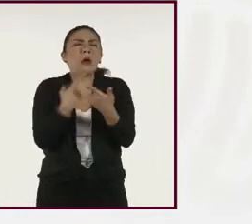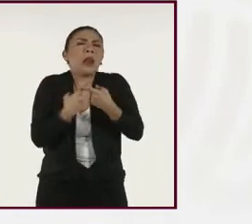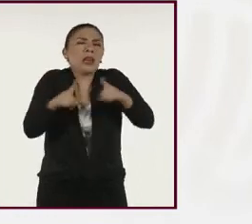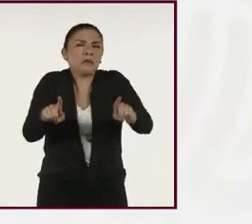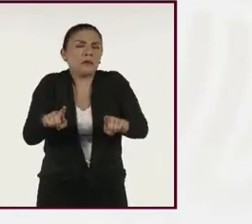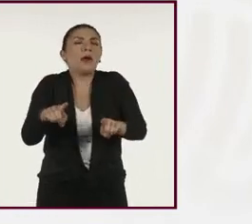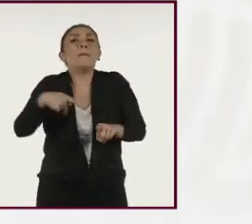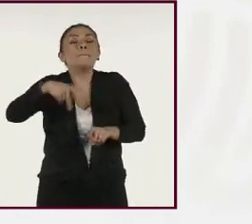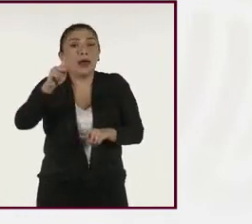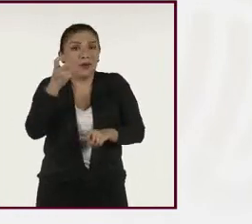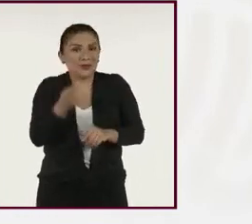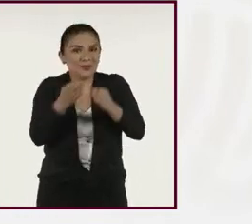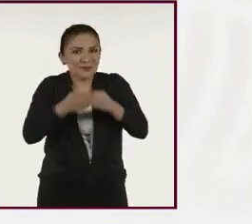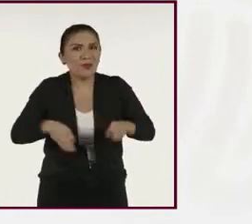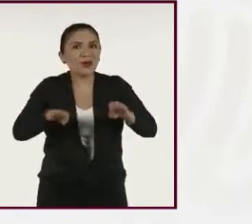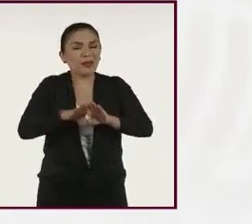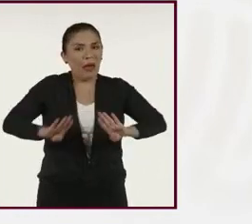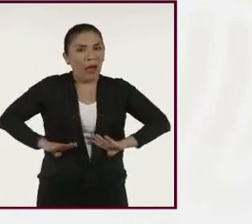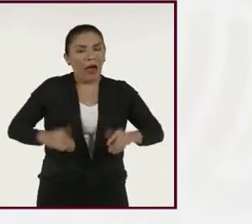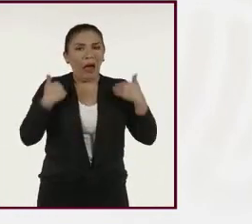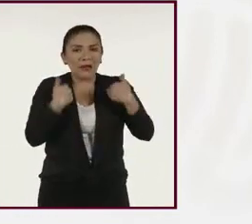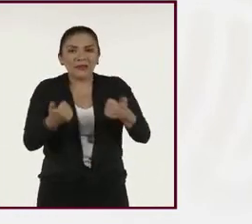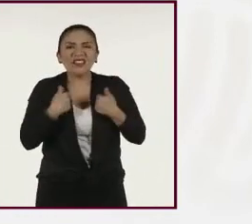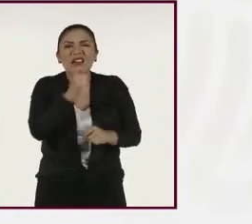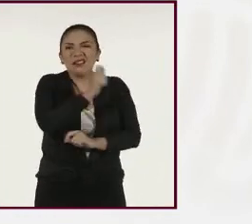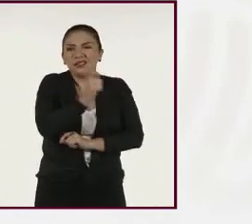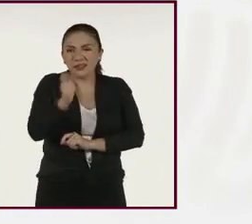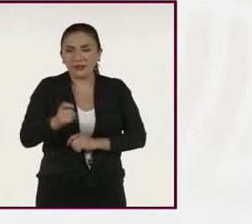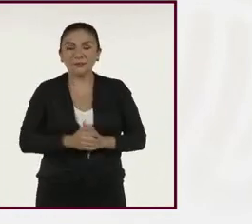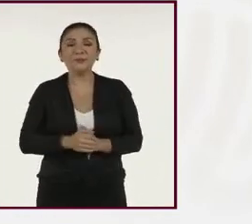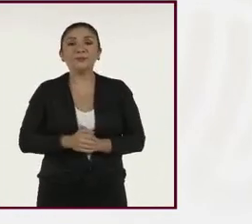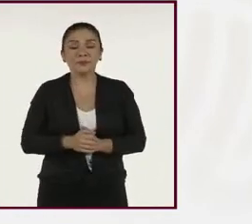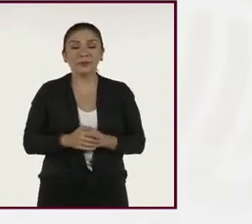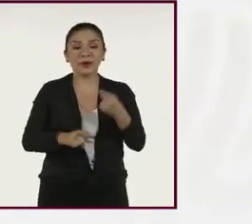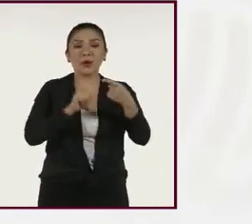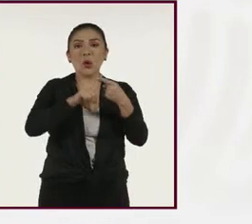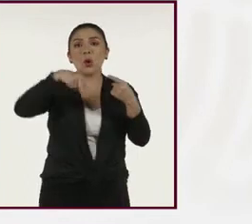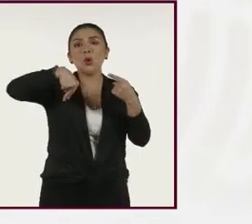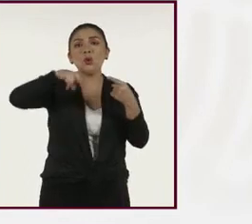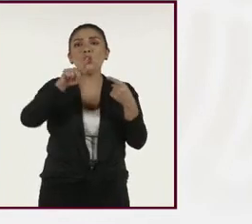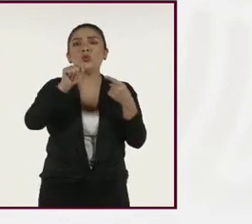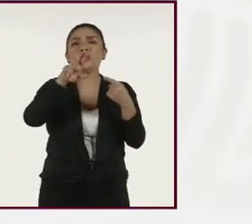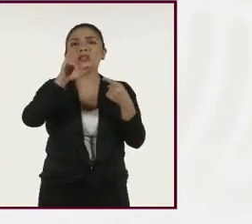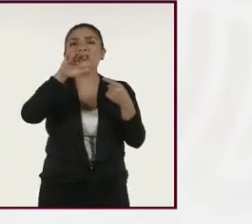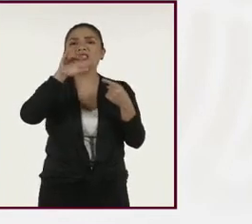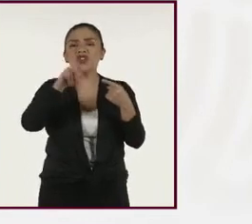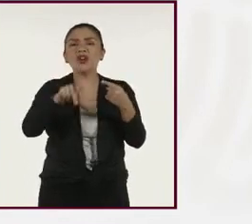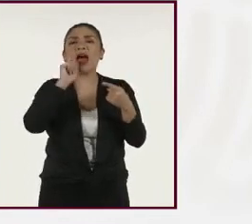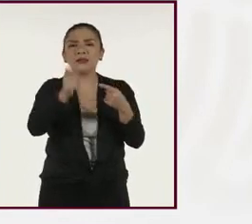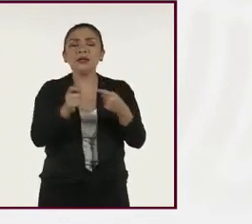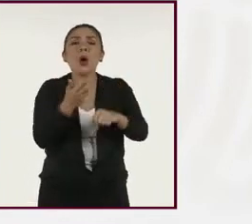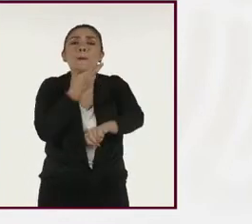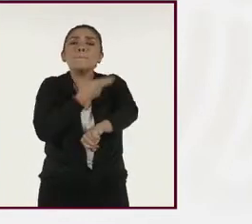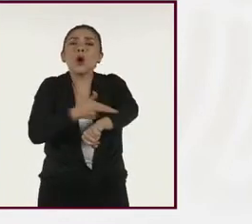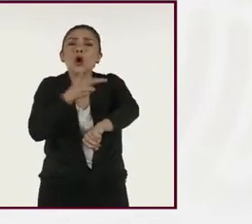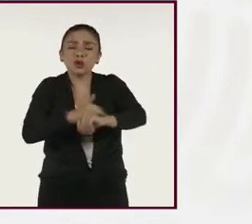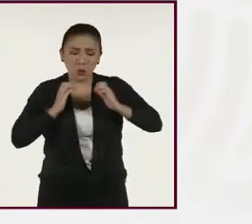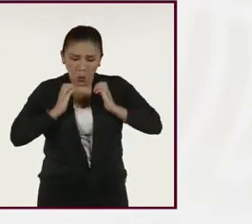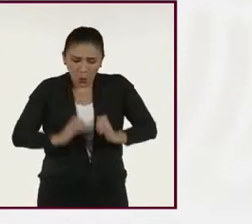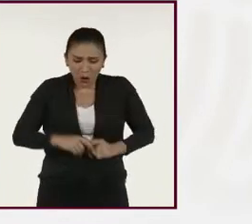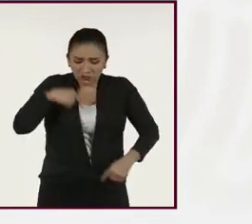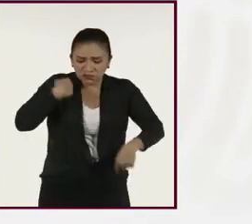importante tener en cuenta sus particularidades. ¿Por qué? Hablamos de nutrición como todo el proceso que lleva a cabo el